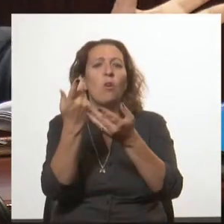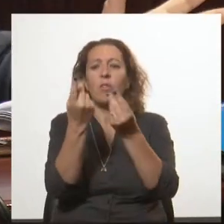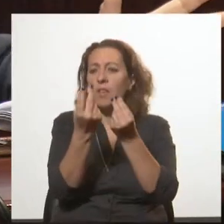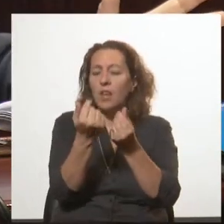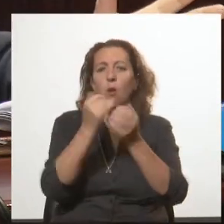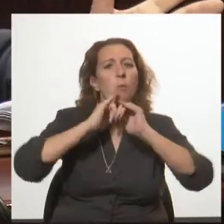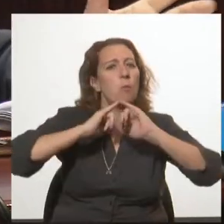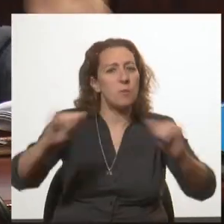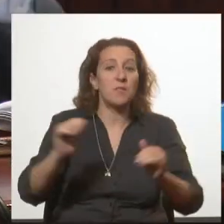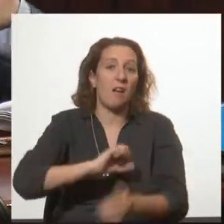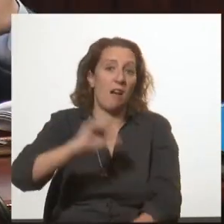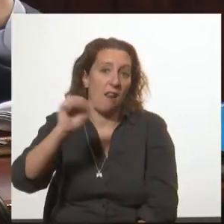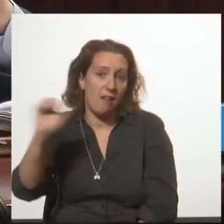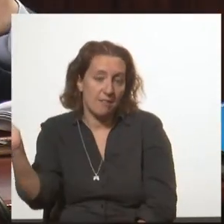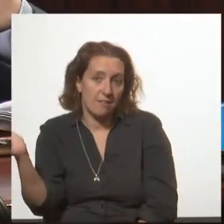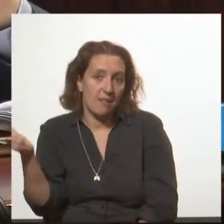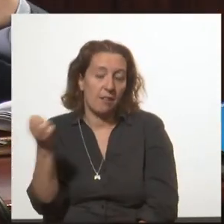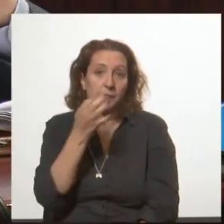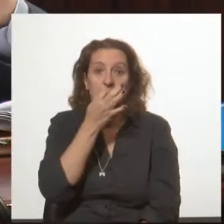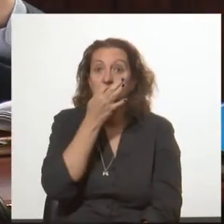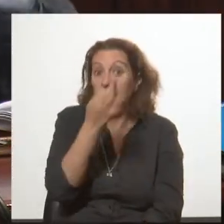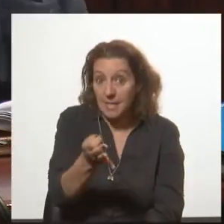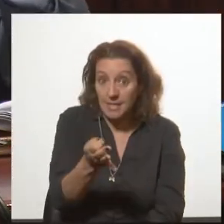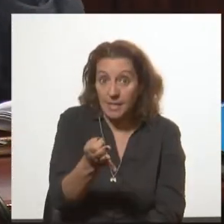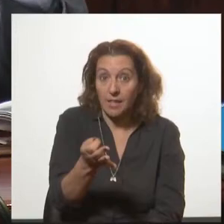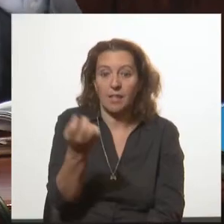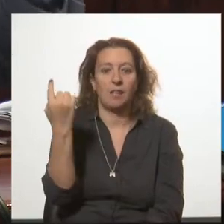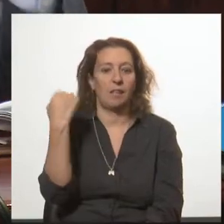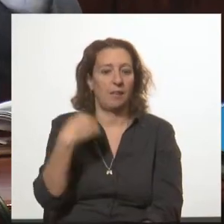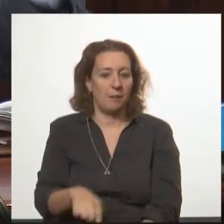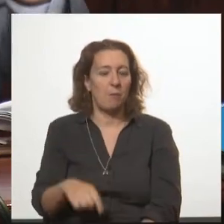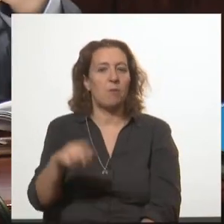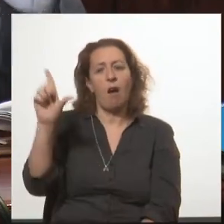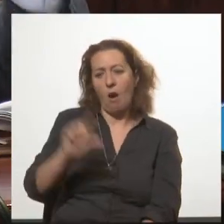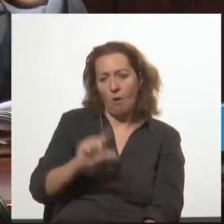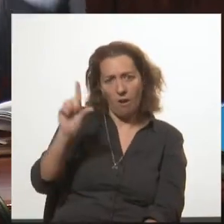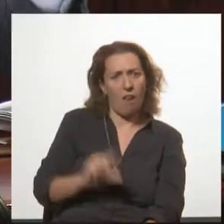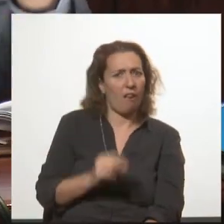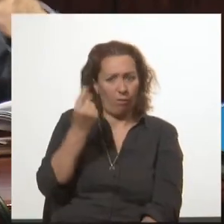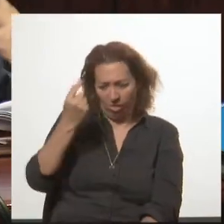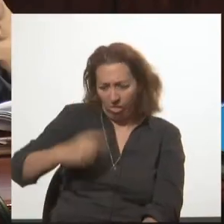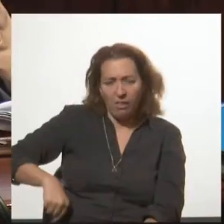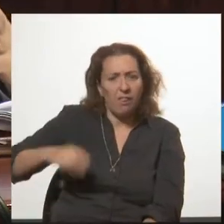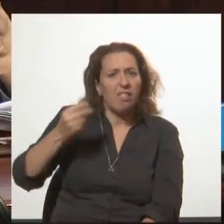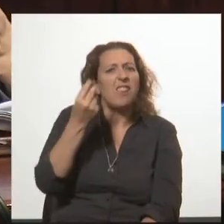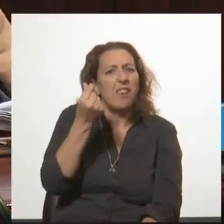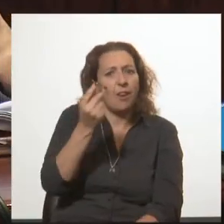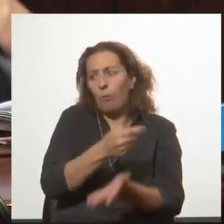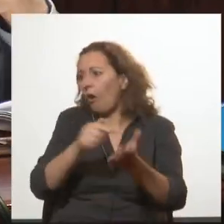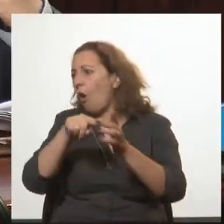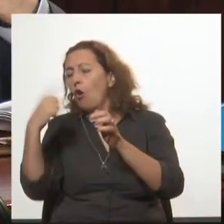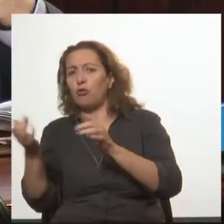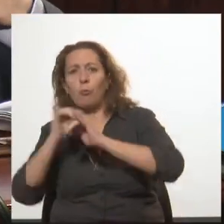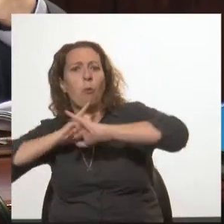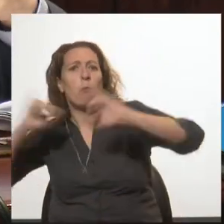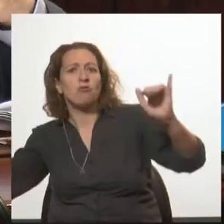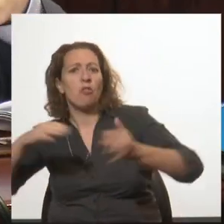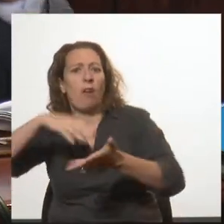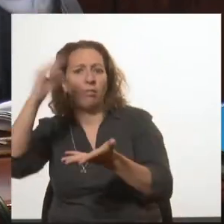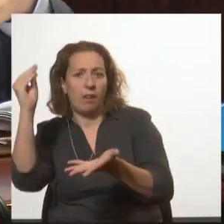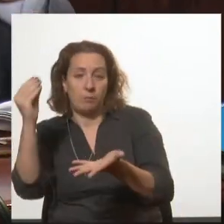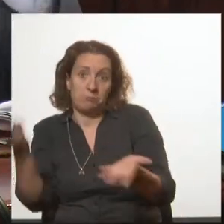ganancia lo dice vamos a ahorrarnos un dinero porque otros van a promocionar el arte la arena dice